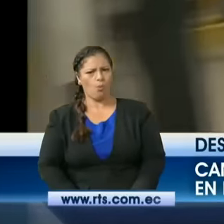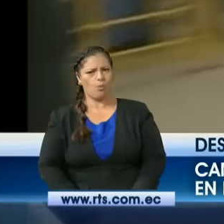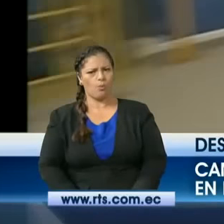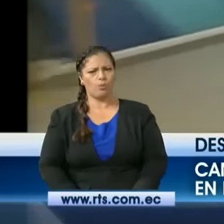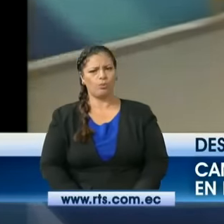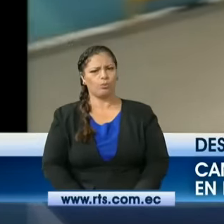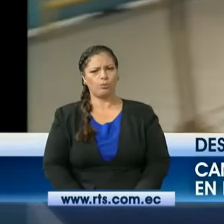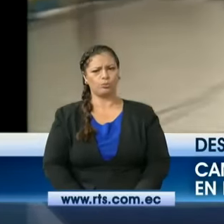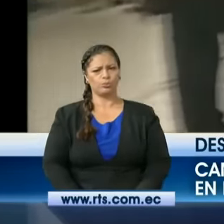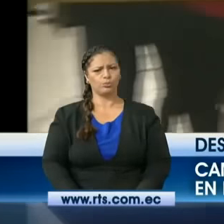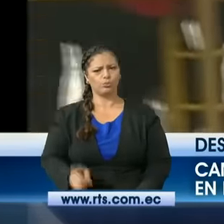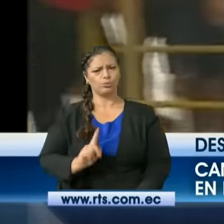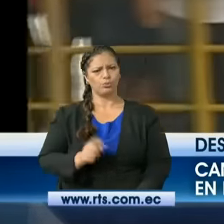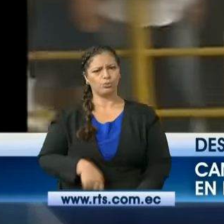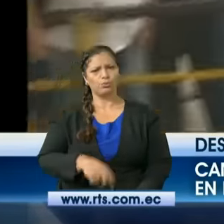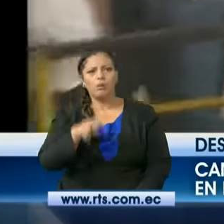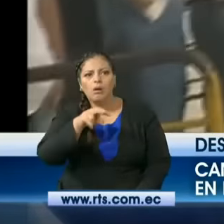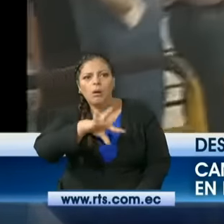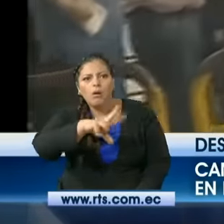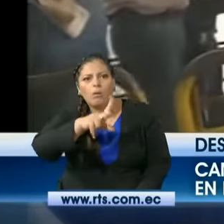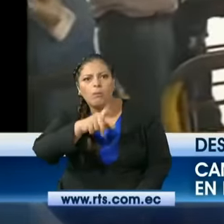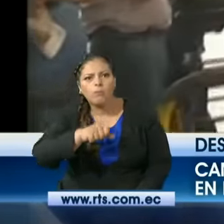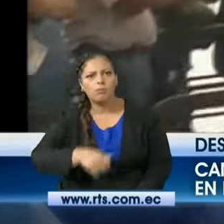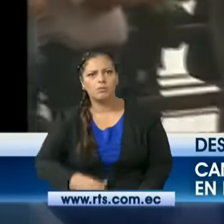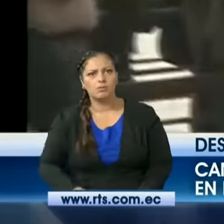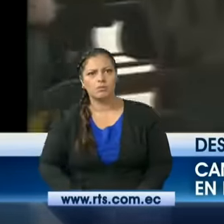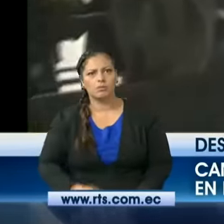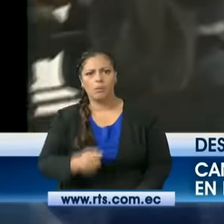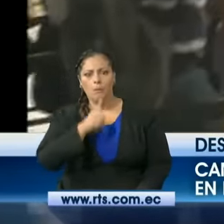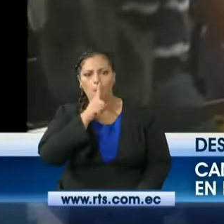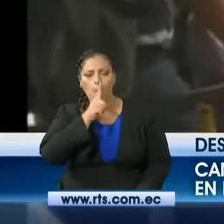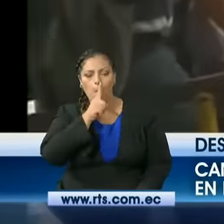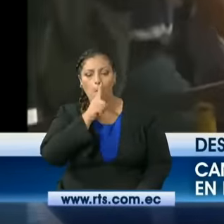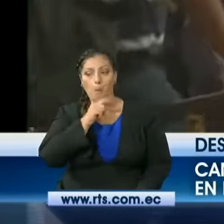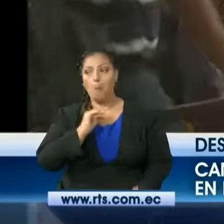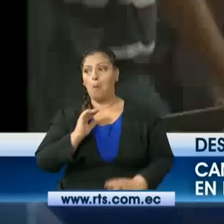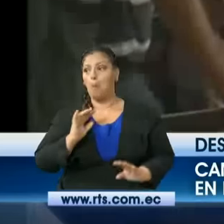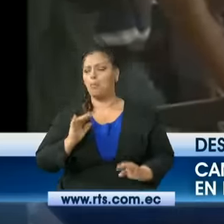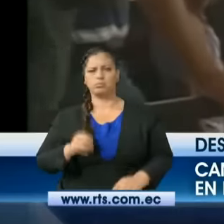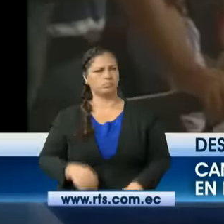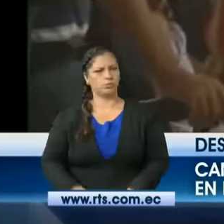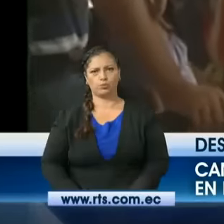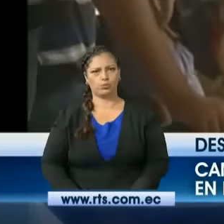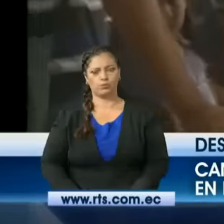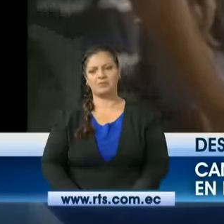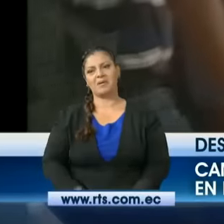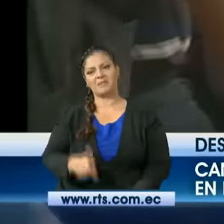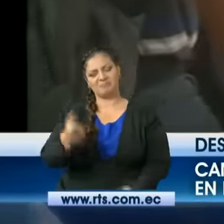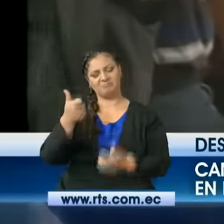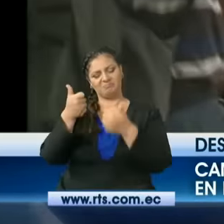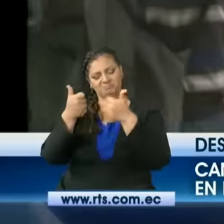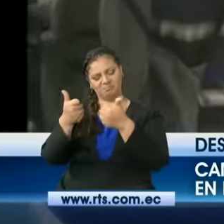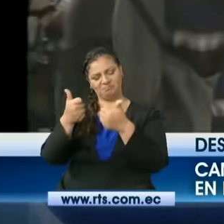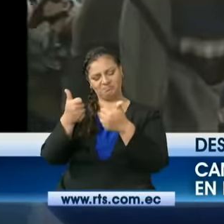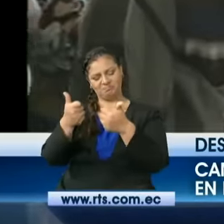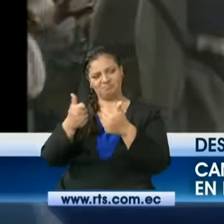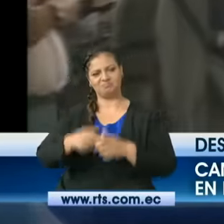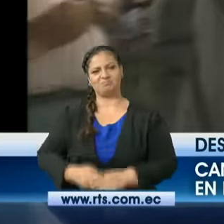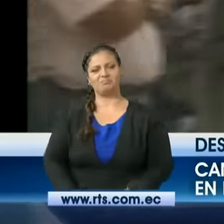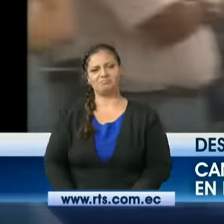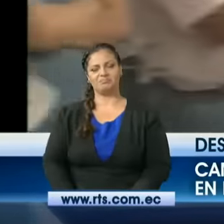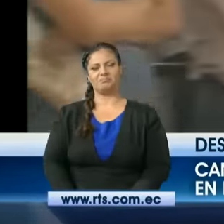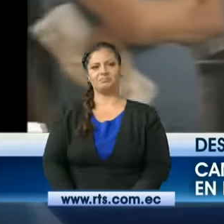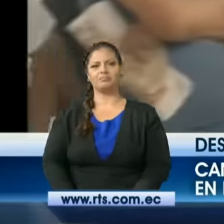posiblemente no, porque ver que le está robando a otra persona no podría quedarme callado. Esto muy bien, caballero, me parece súper bien. Buenos días,